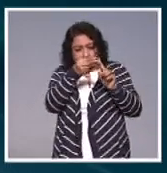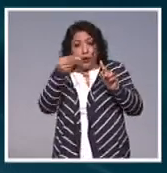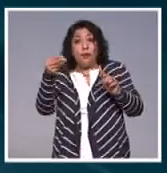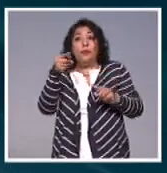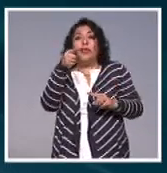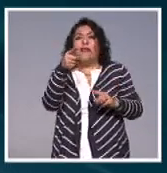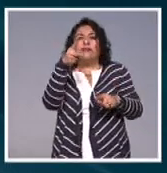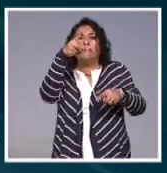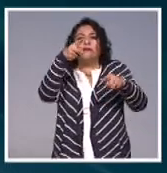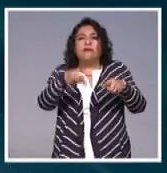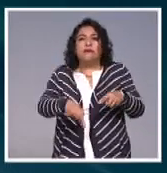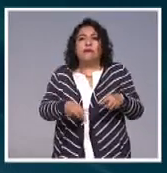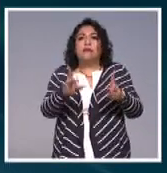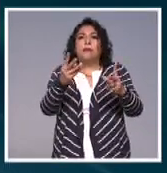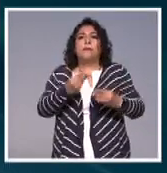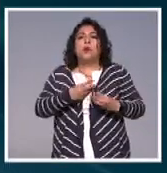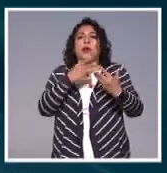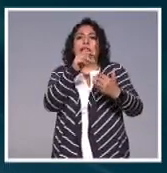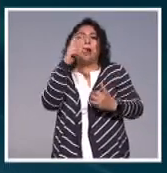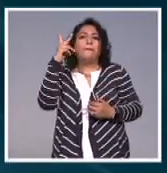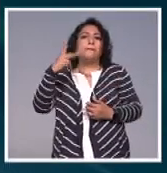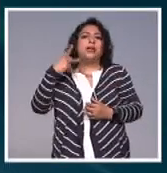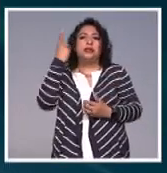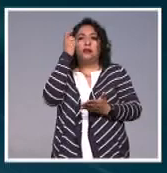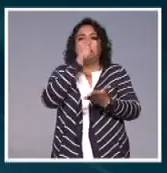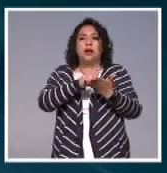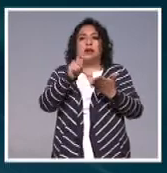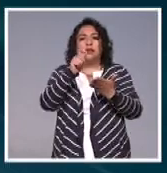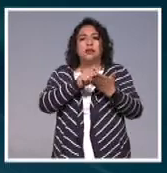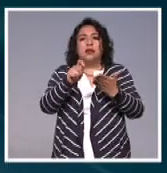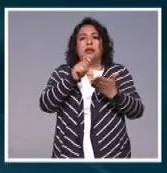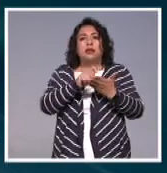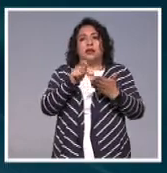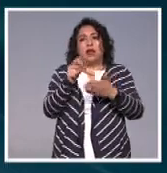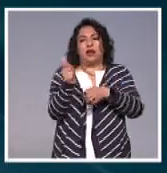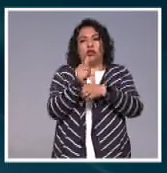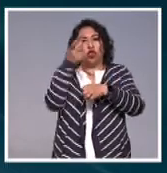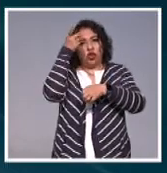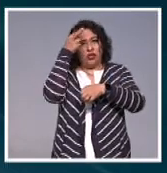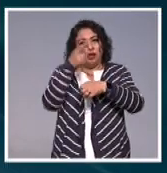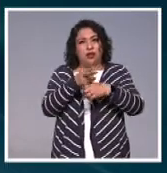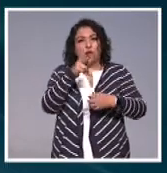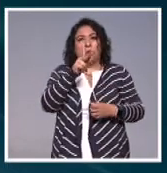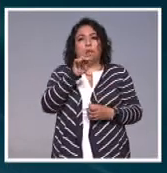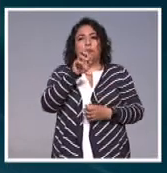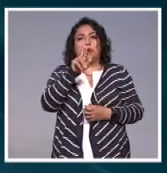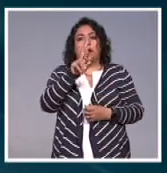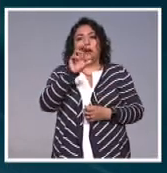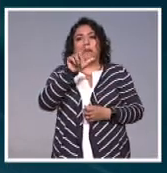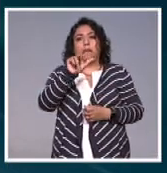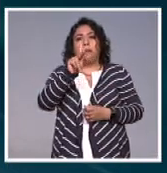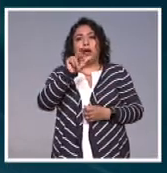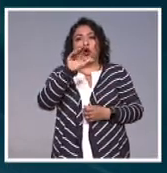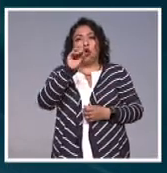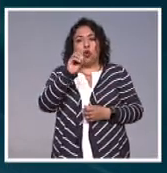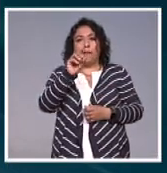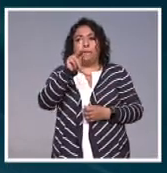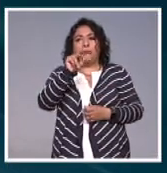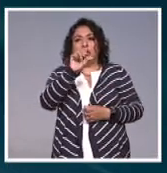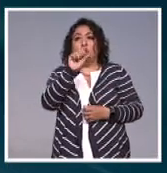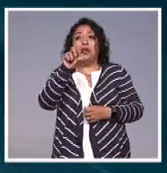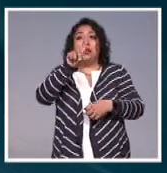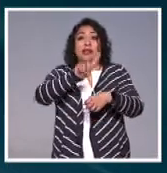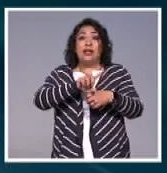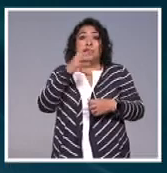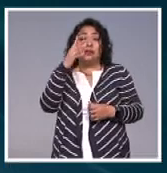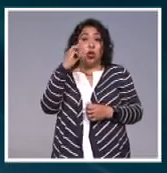Este es un fragmento del poema Al Príncipe, del escritor, dramaturgo, actor y director de cine, Pier Paolo Pasolini, que este